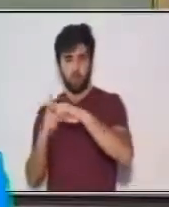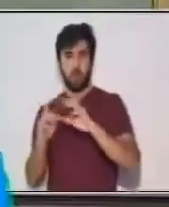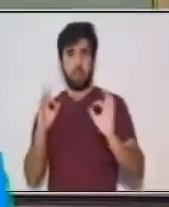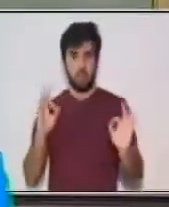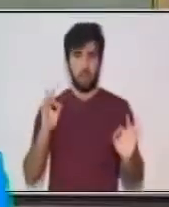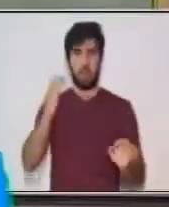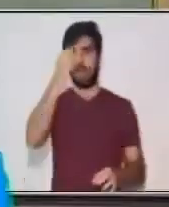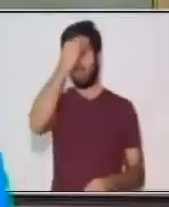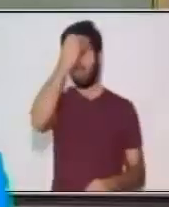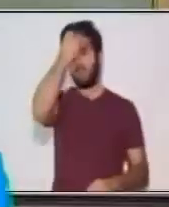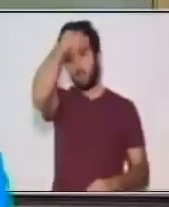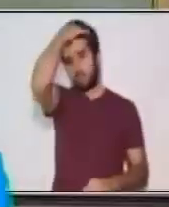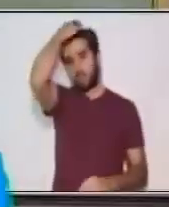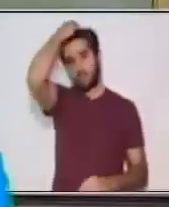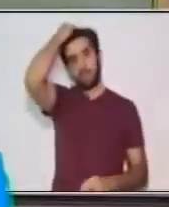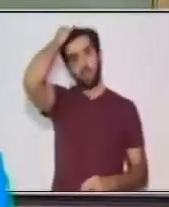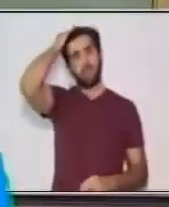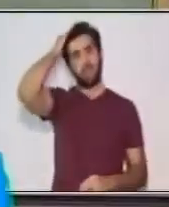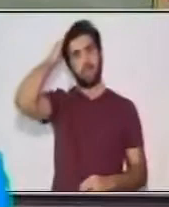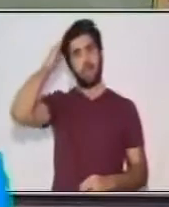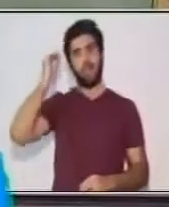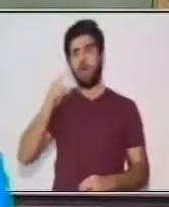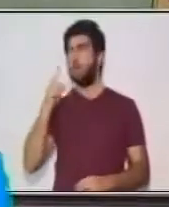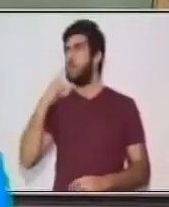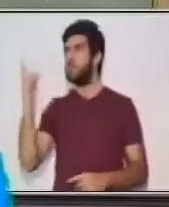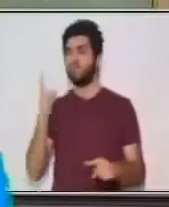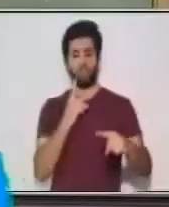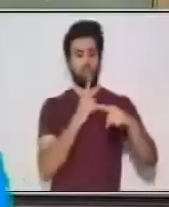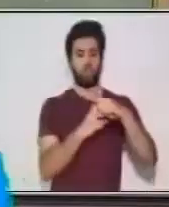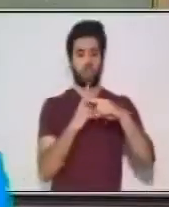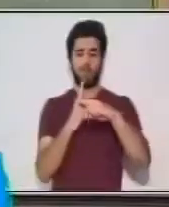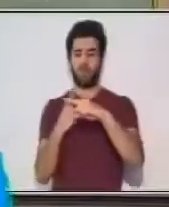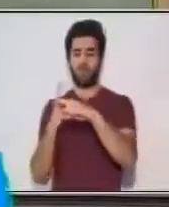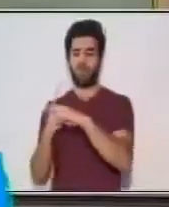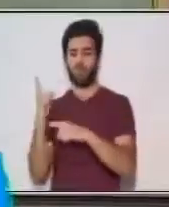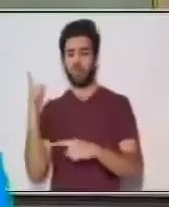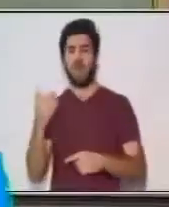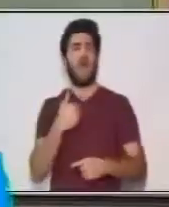una suma de números ¿qué? ¿Qué características tienen estos números?